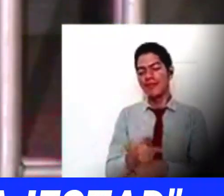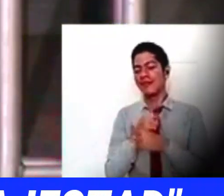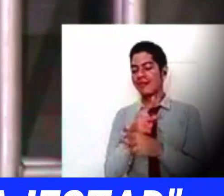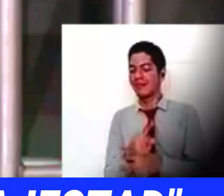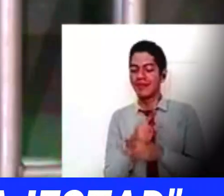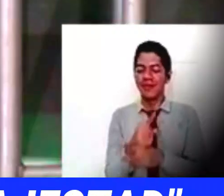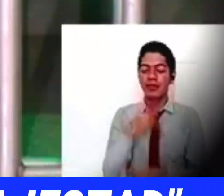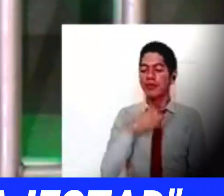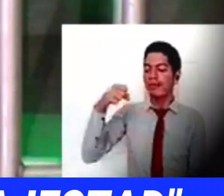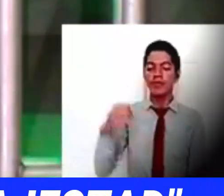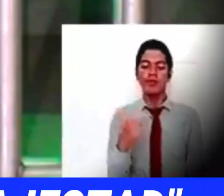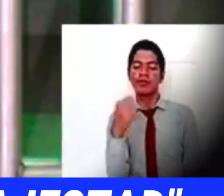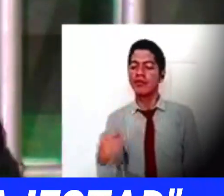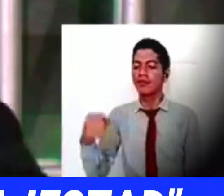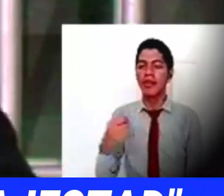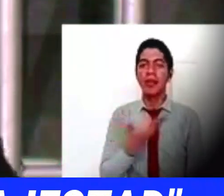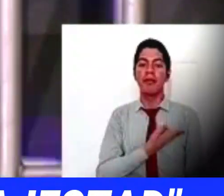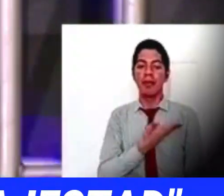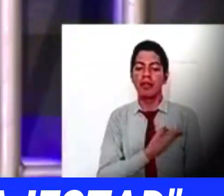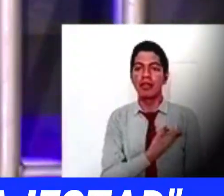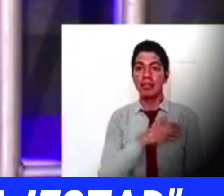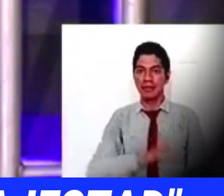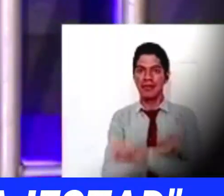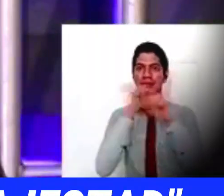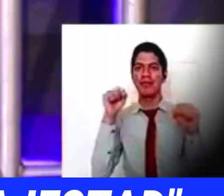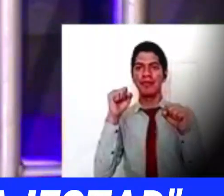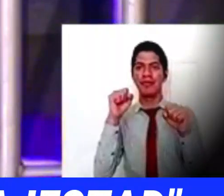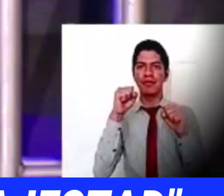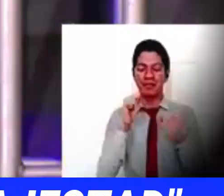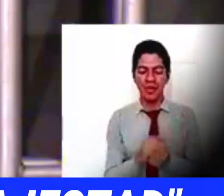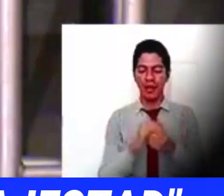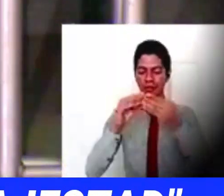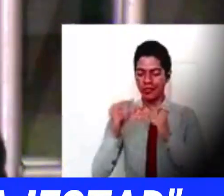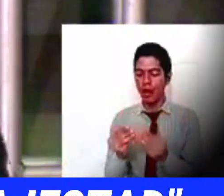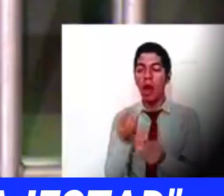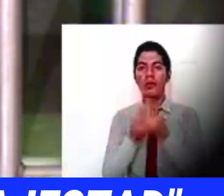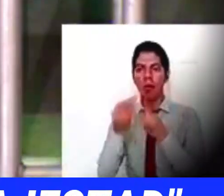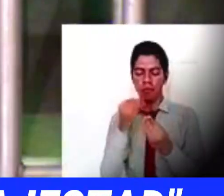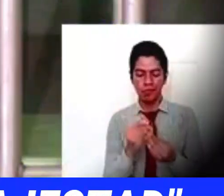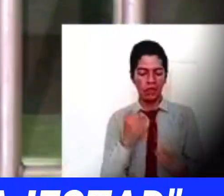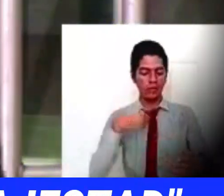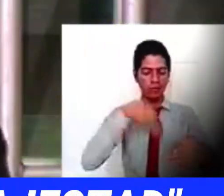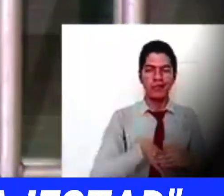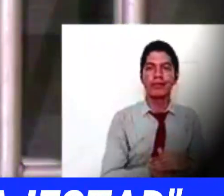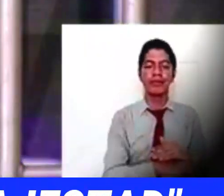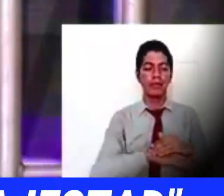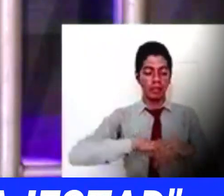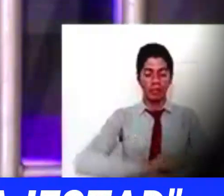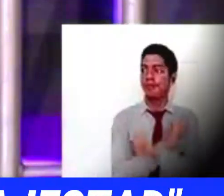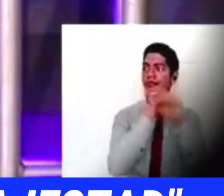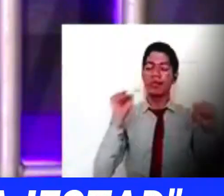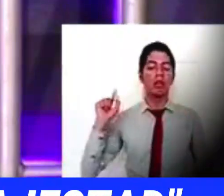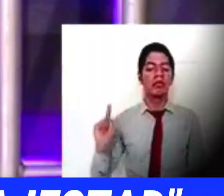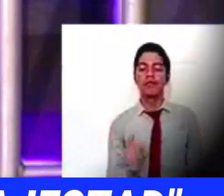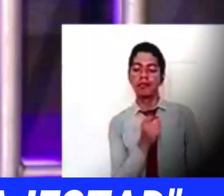un fiambre en la mañana. Él guarda en su zurrón pastoril y se va todo el día a cuidar ovejas y regresa a altas horas ya